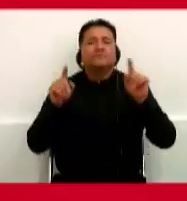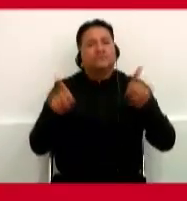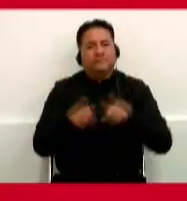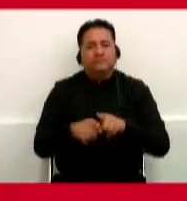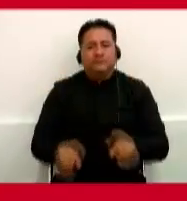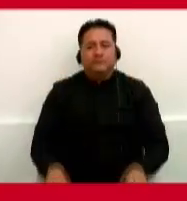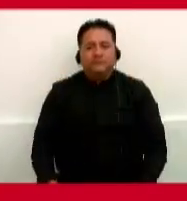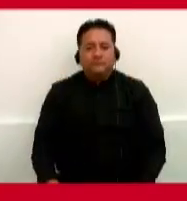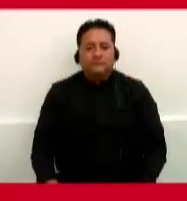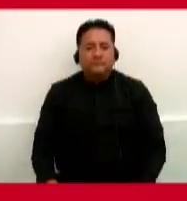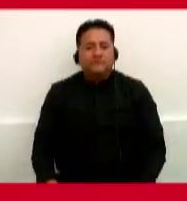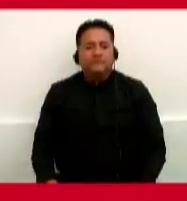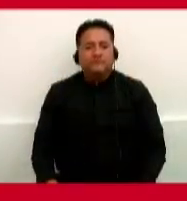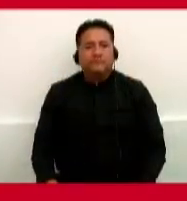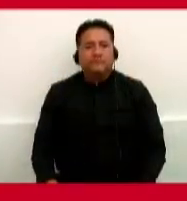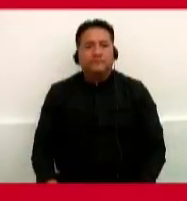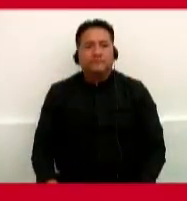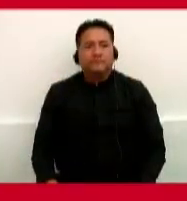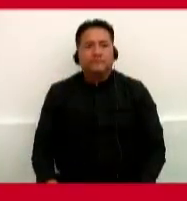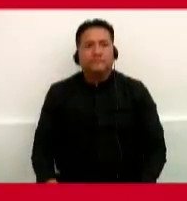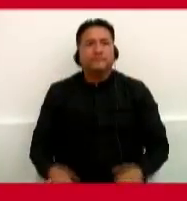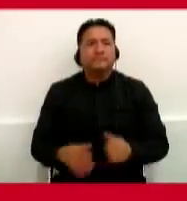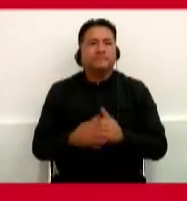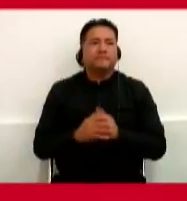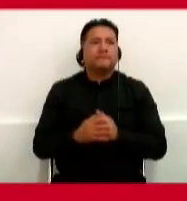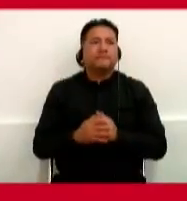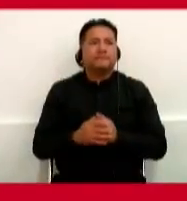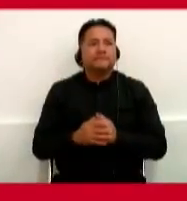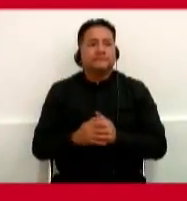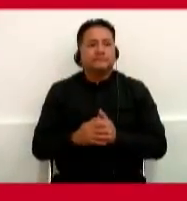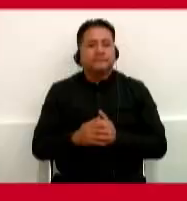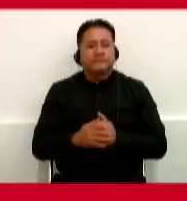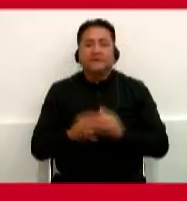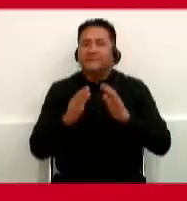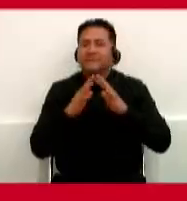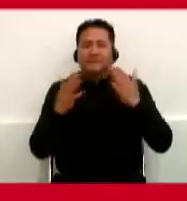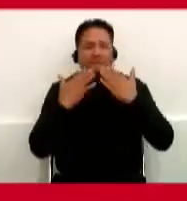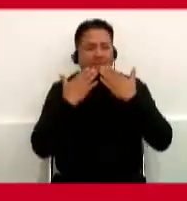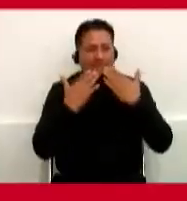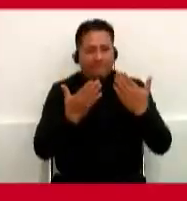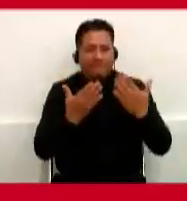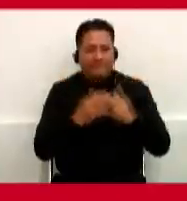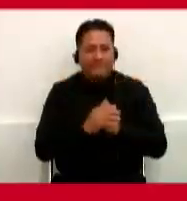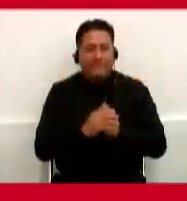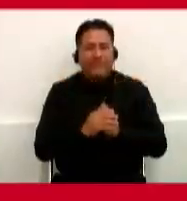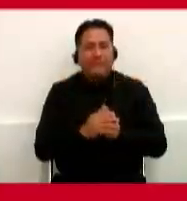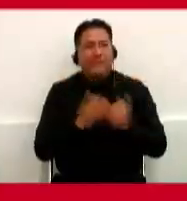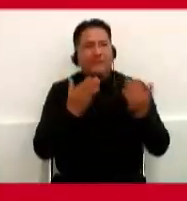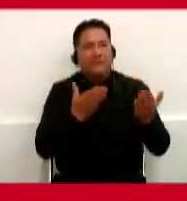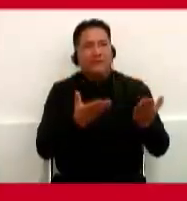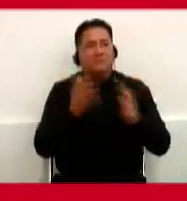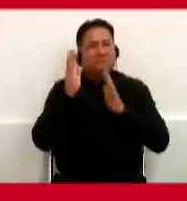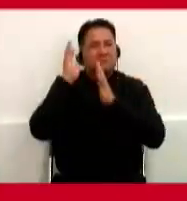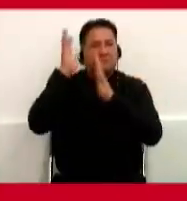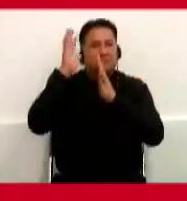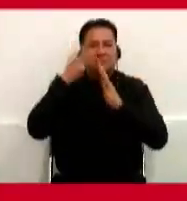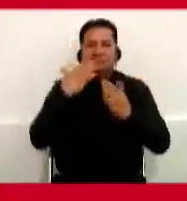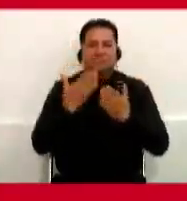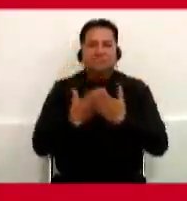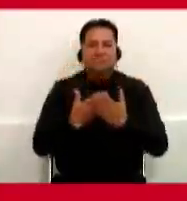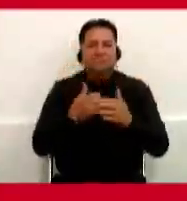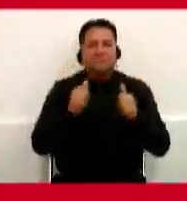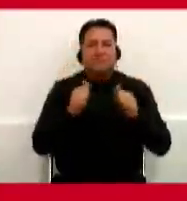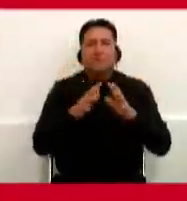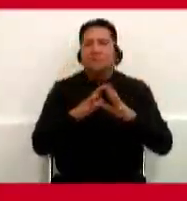Muchas gracias, Wilber. Estuvo con el método de recuperación de pilares. Muchas gracias, Wilber. Estuvo con el método de recuperación de pilares en mina Andachava y